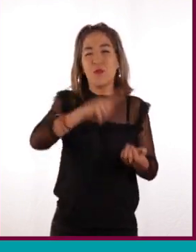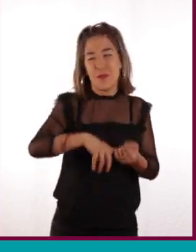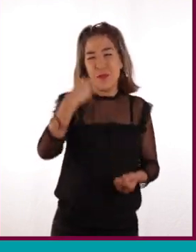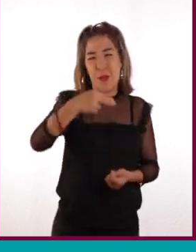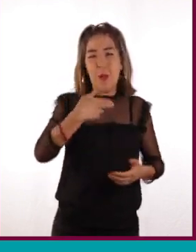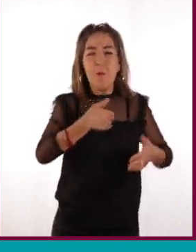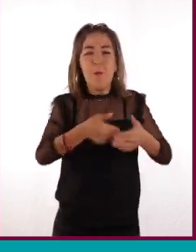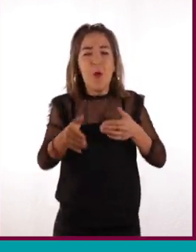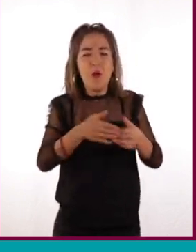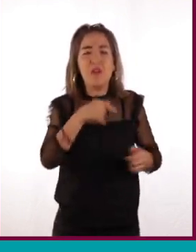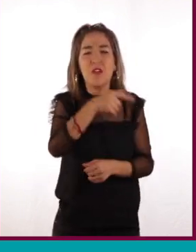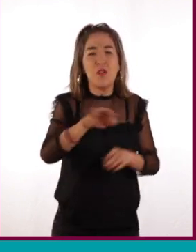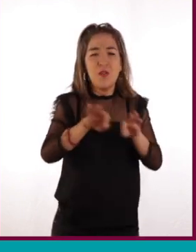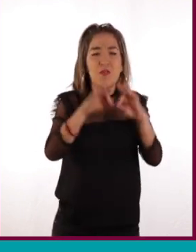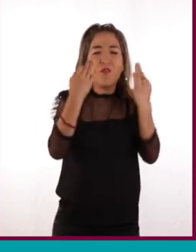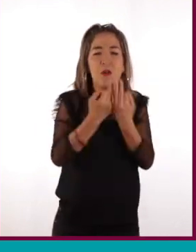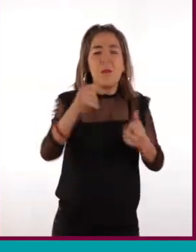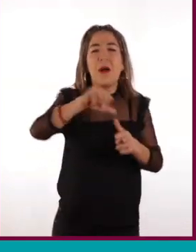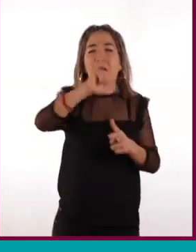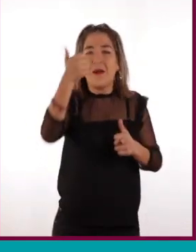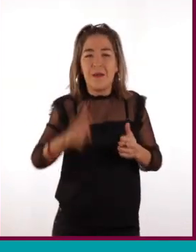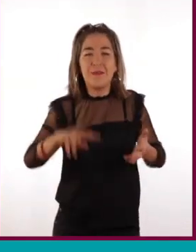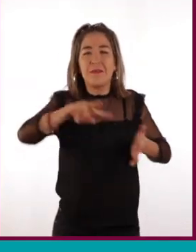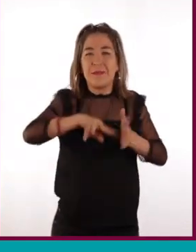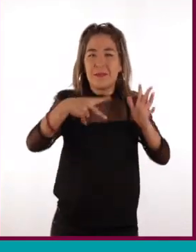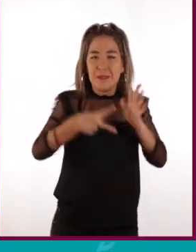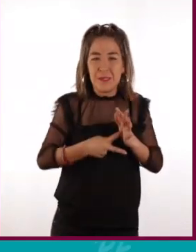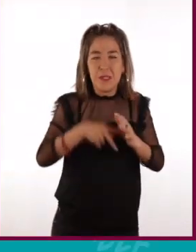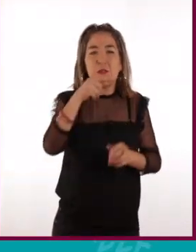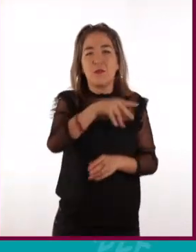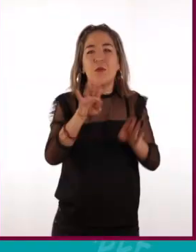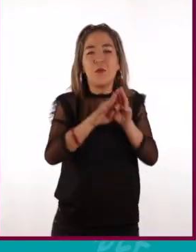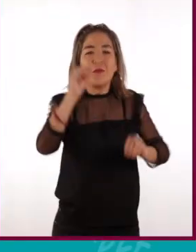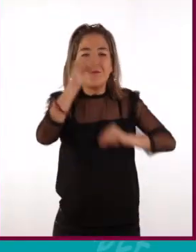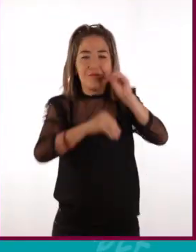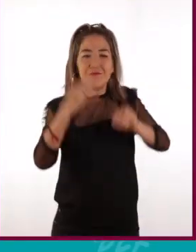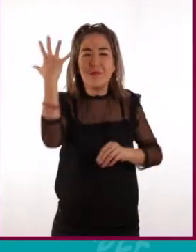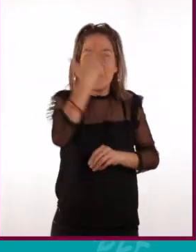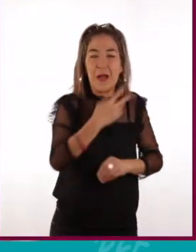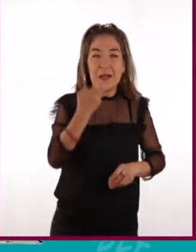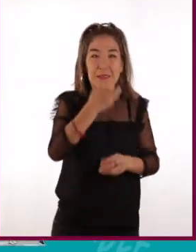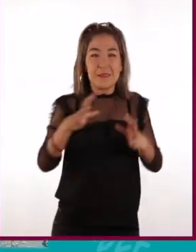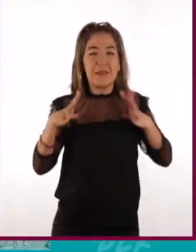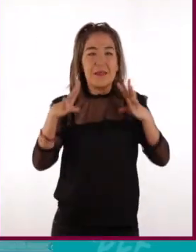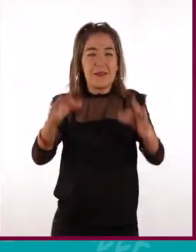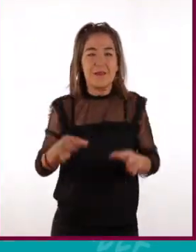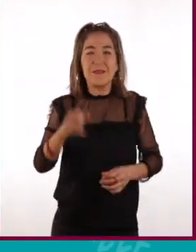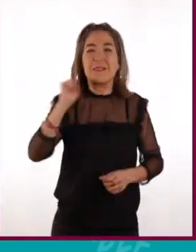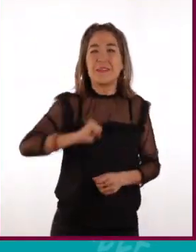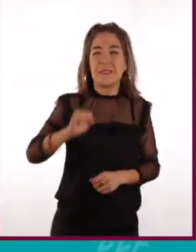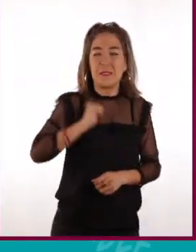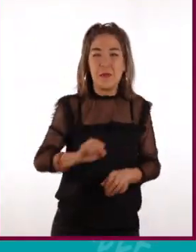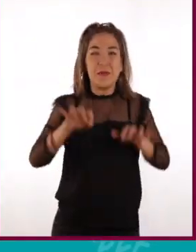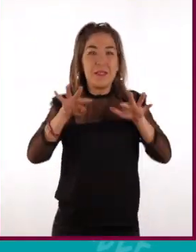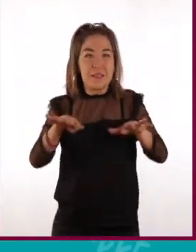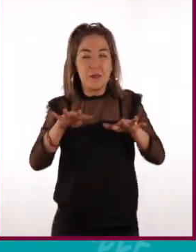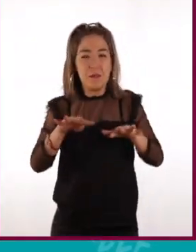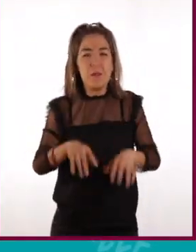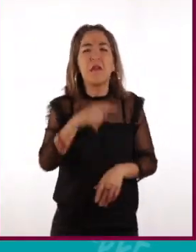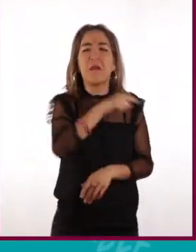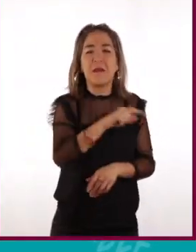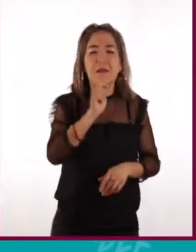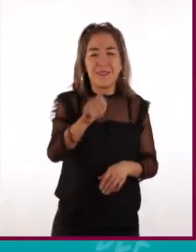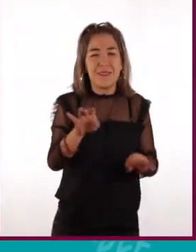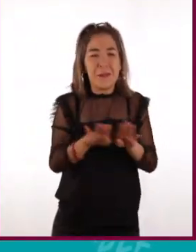es llamado modernismo, es un estilo artístico, arquitectónico y de artes decorativas que surgió a finales del